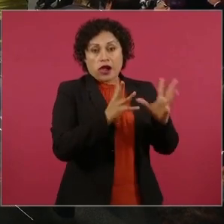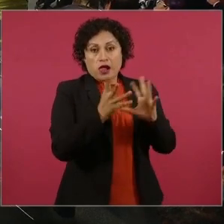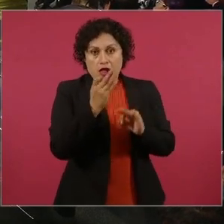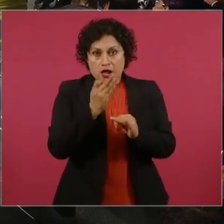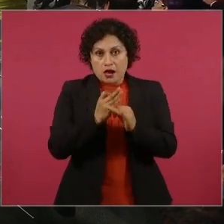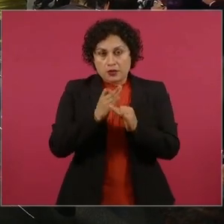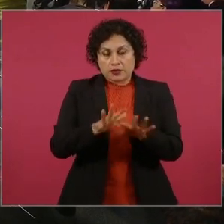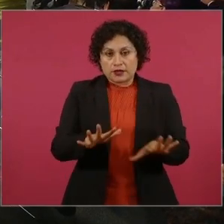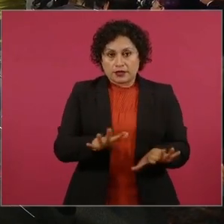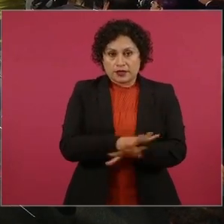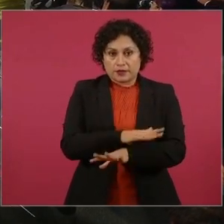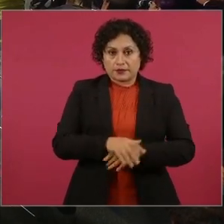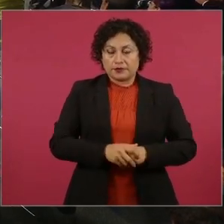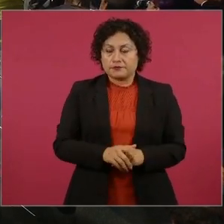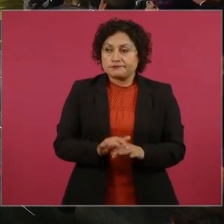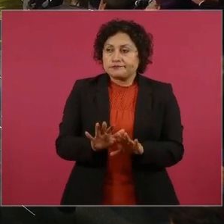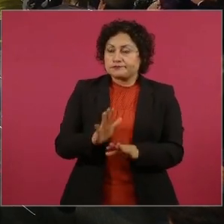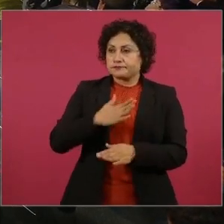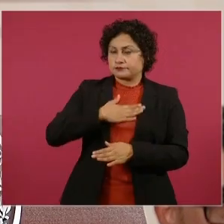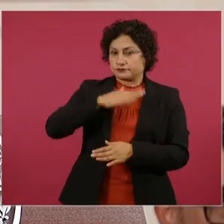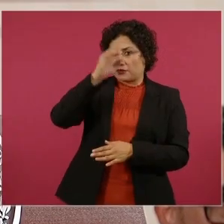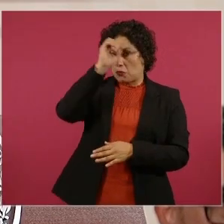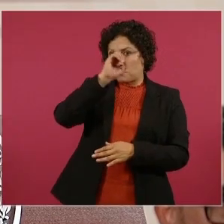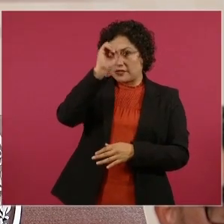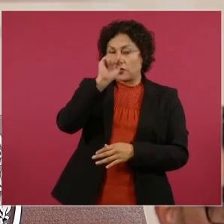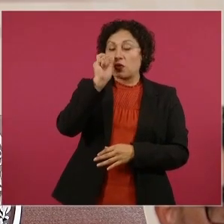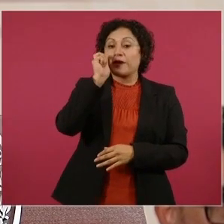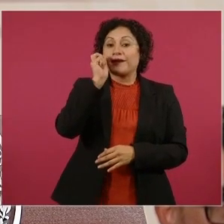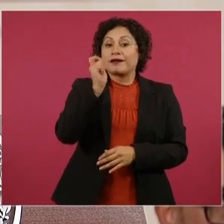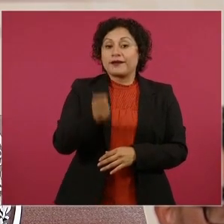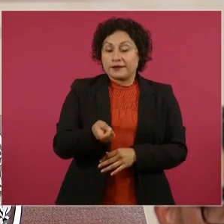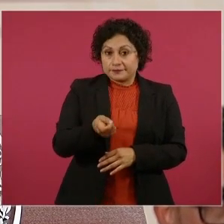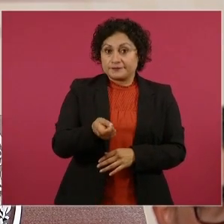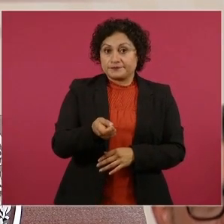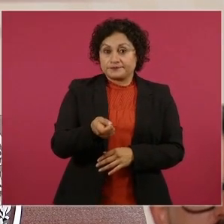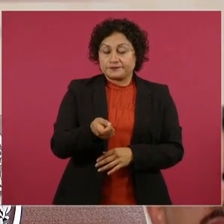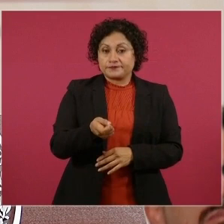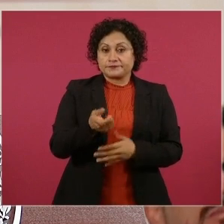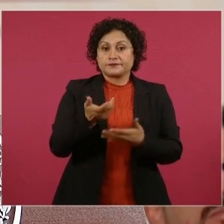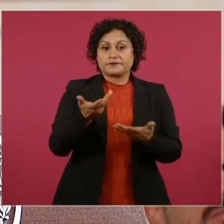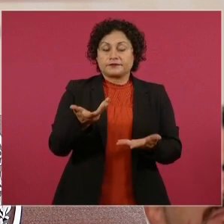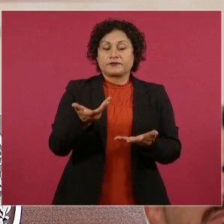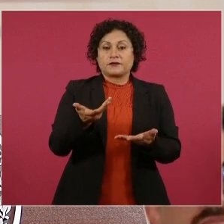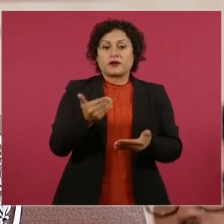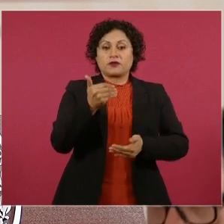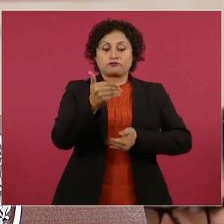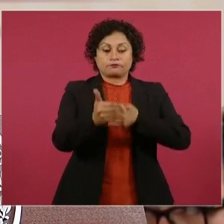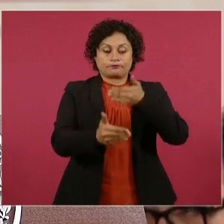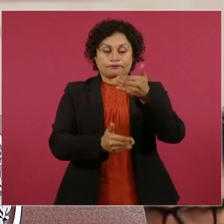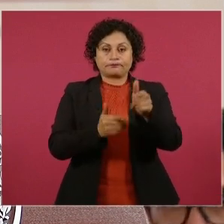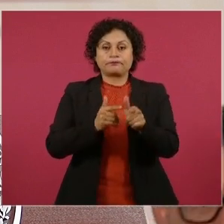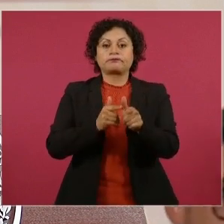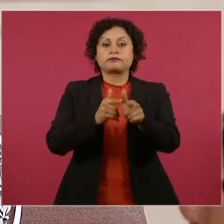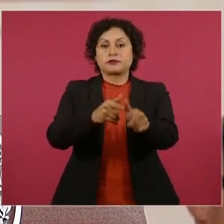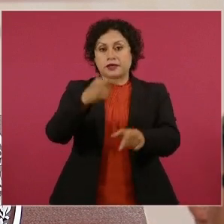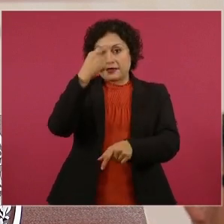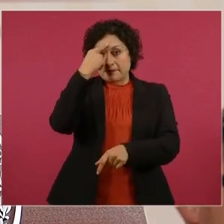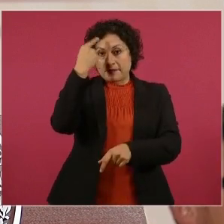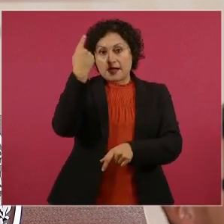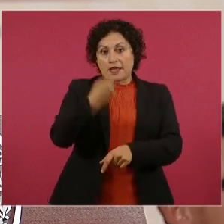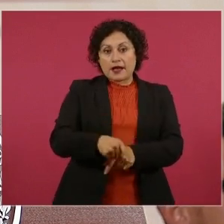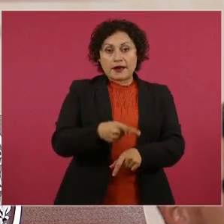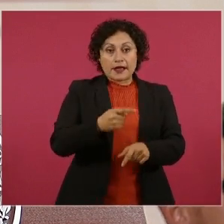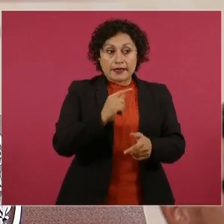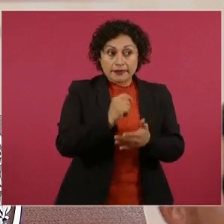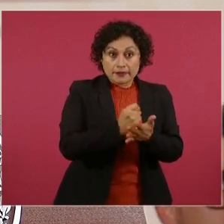vamos a seguir avanzando para eh reducir la incidencia delictiva en Tamaulipas y en todo el